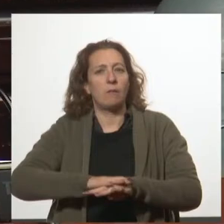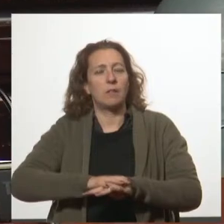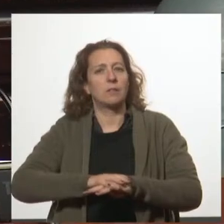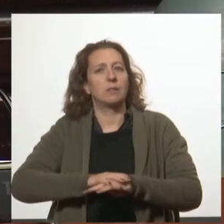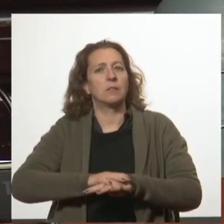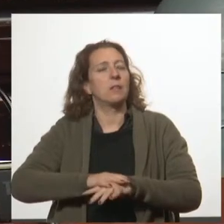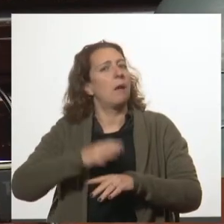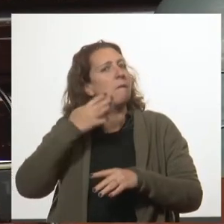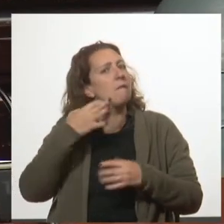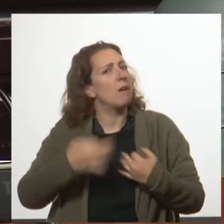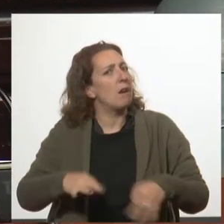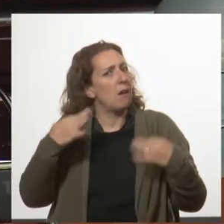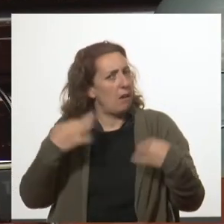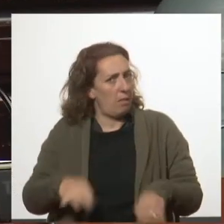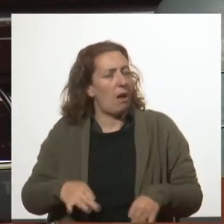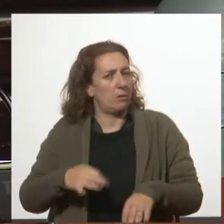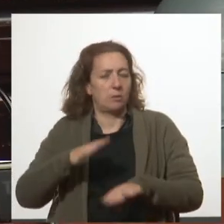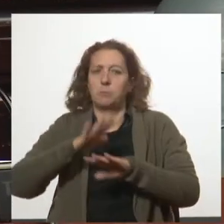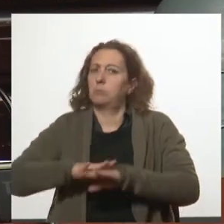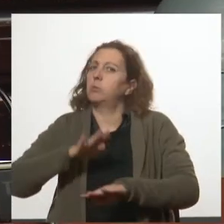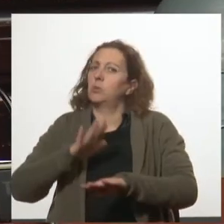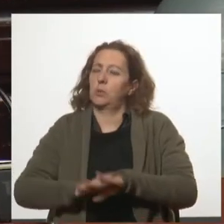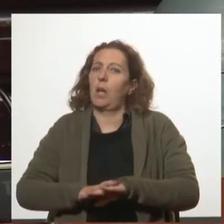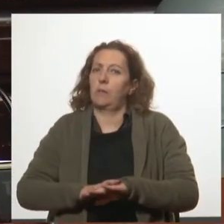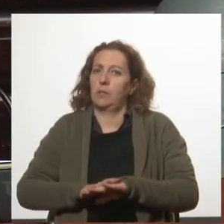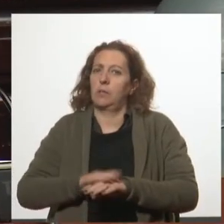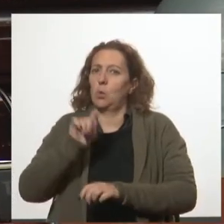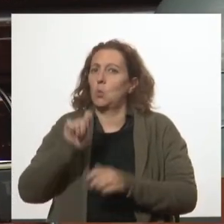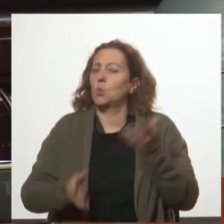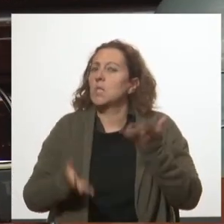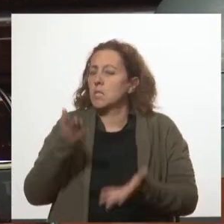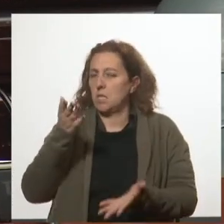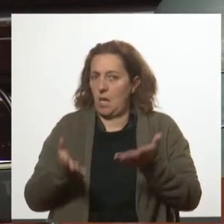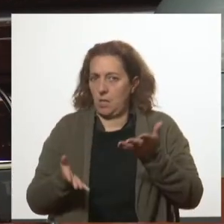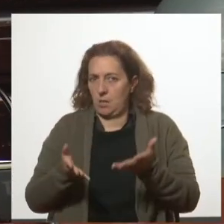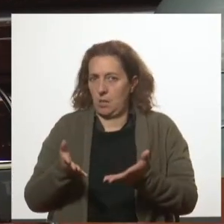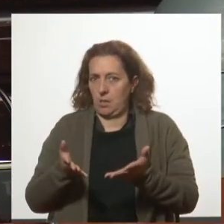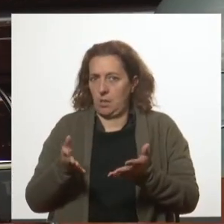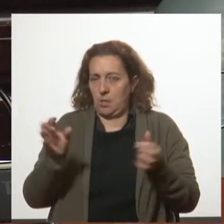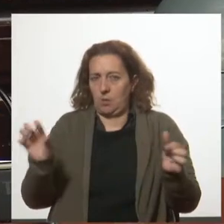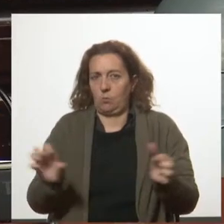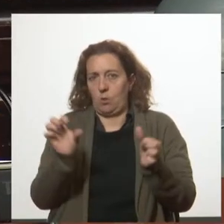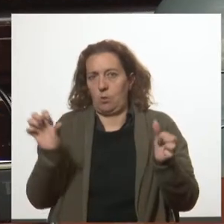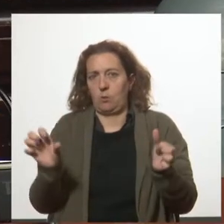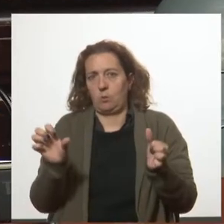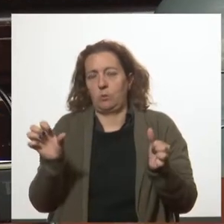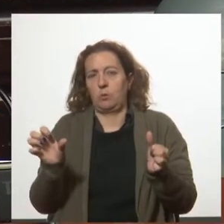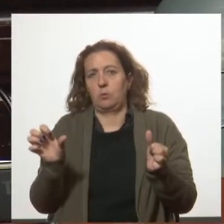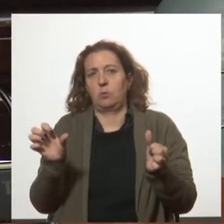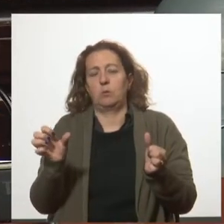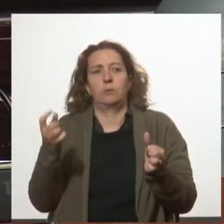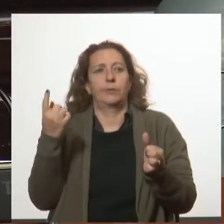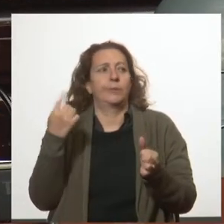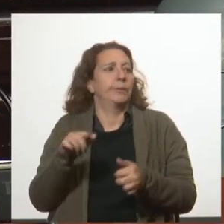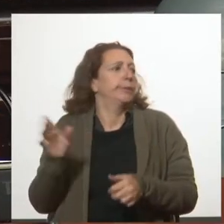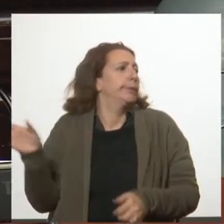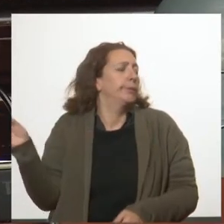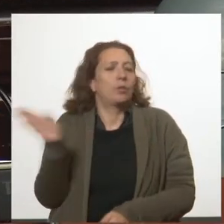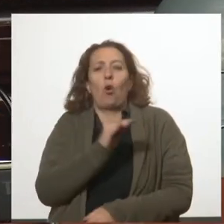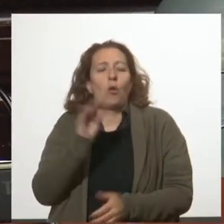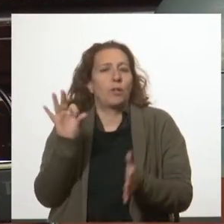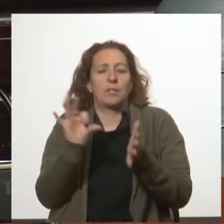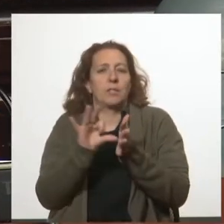realmente haciéndose responsables ante la justicia de lo actuado sino todo el sistema político